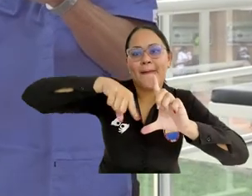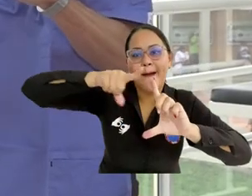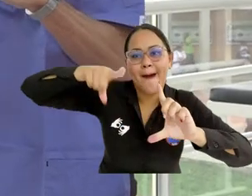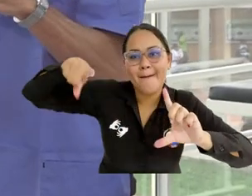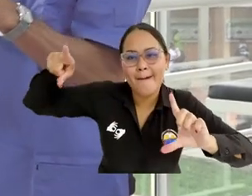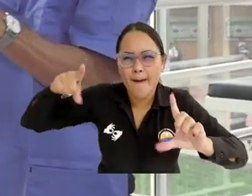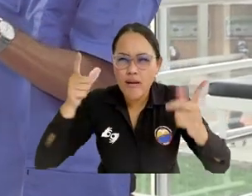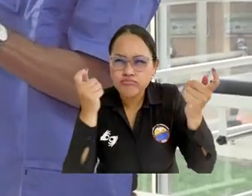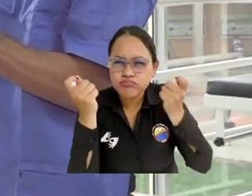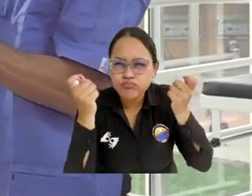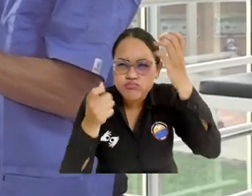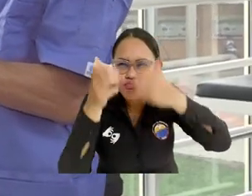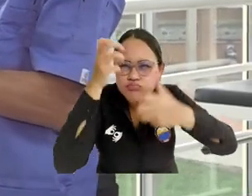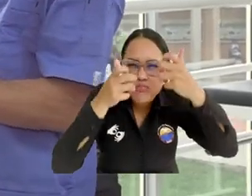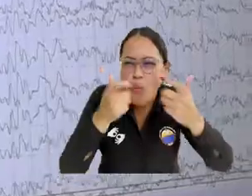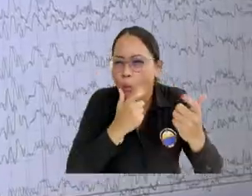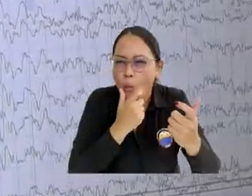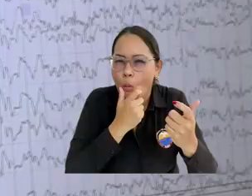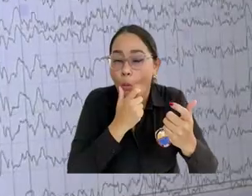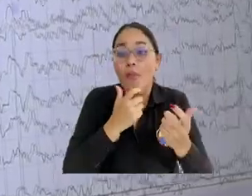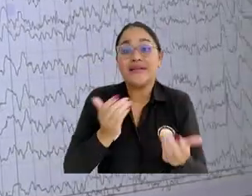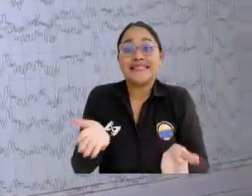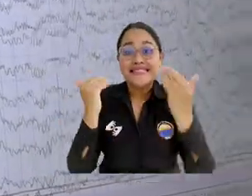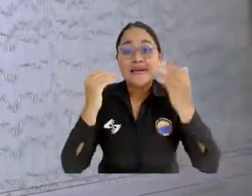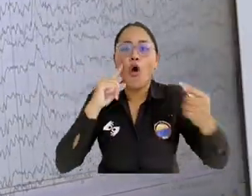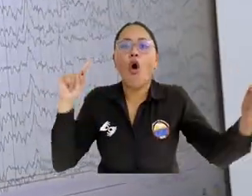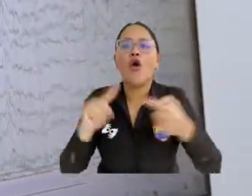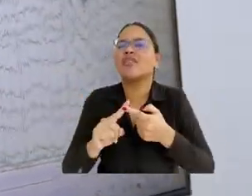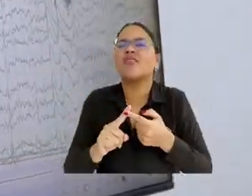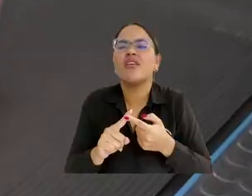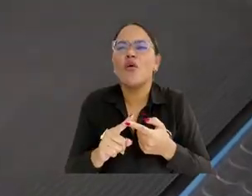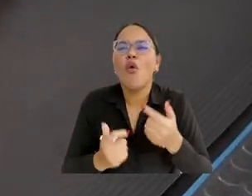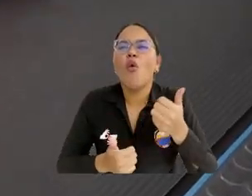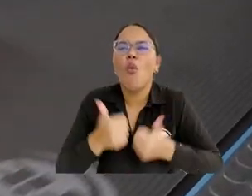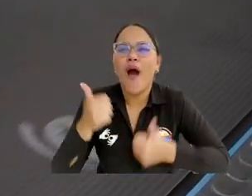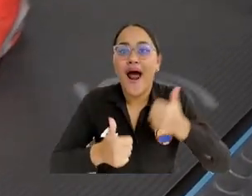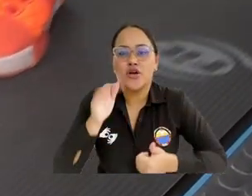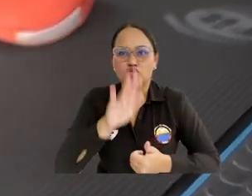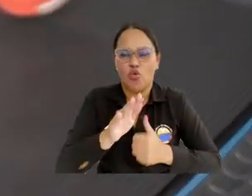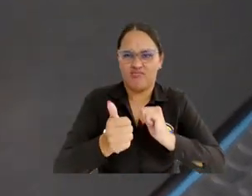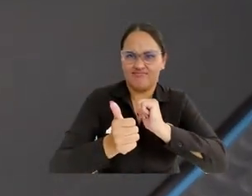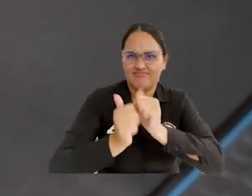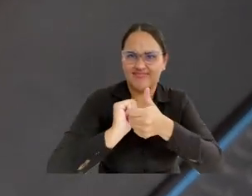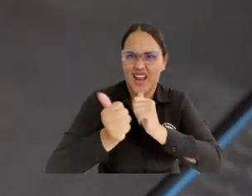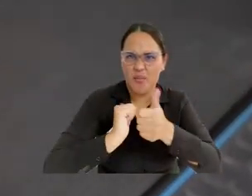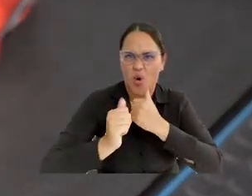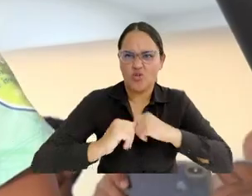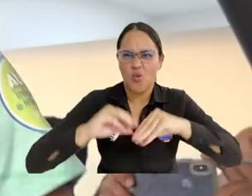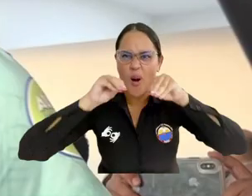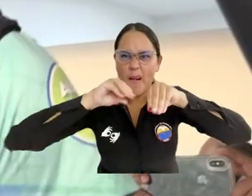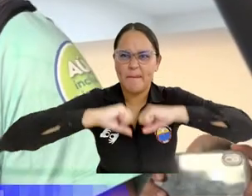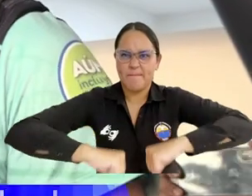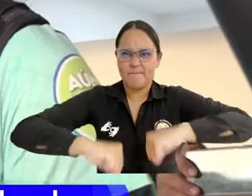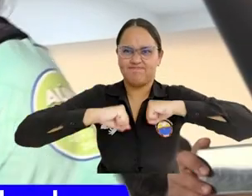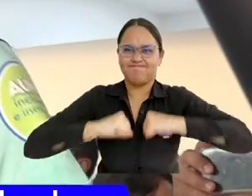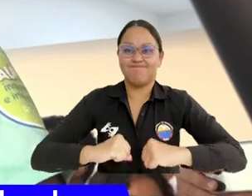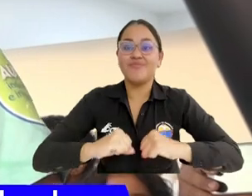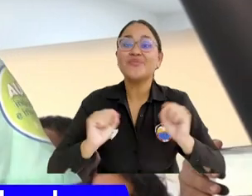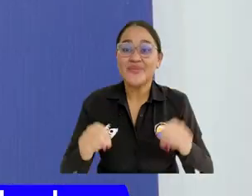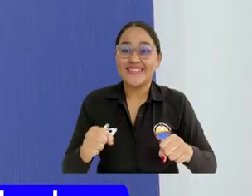y analítica de datos. Coja en aportes a favorecer las metodologías de entrenamiento.